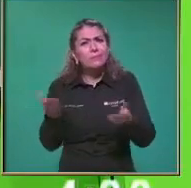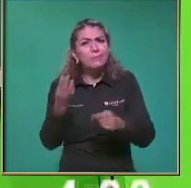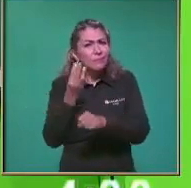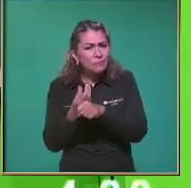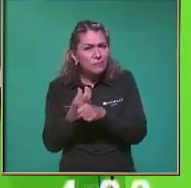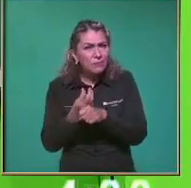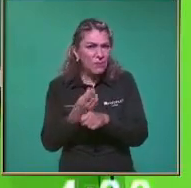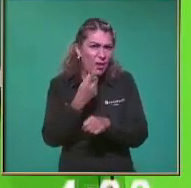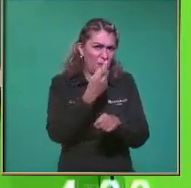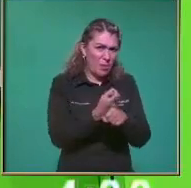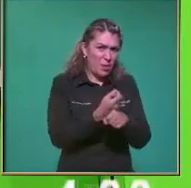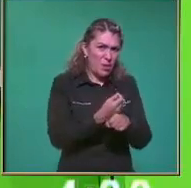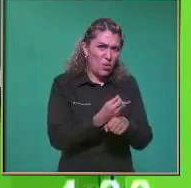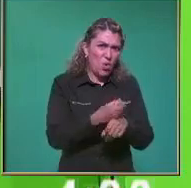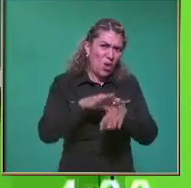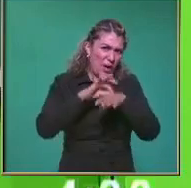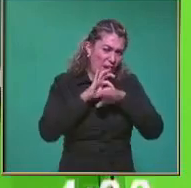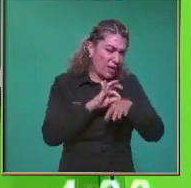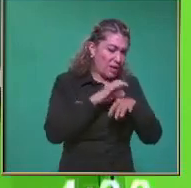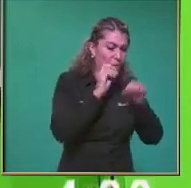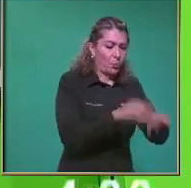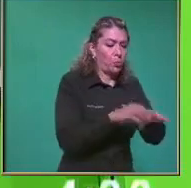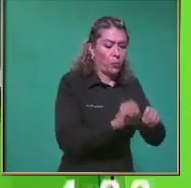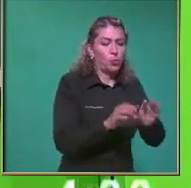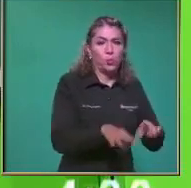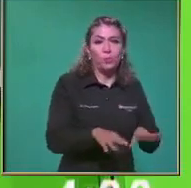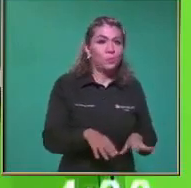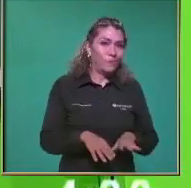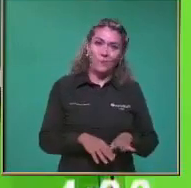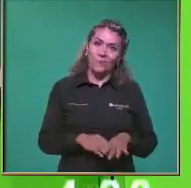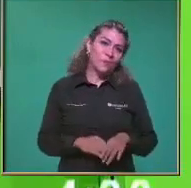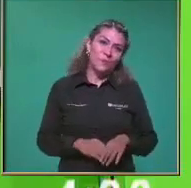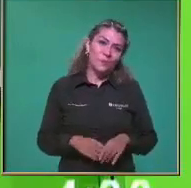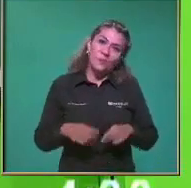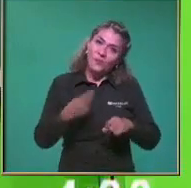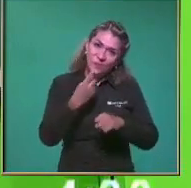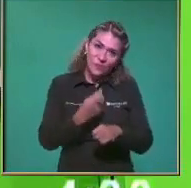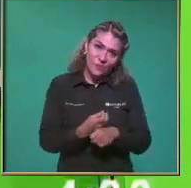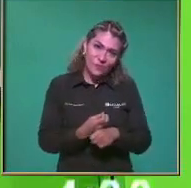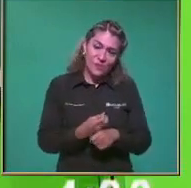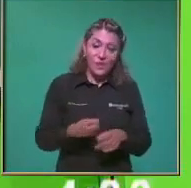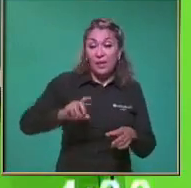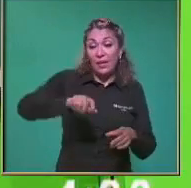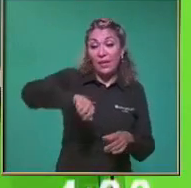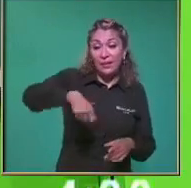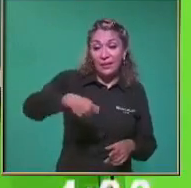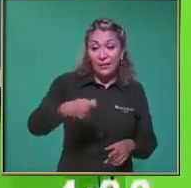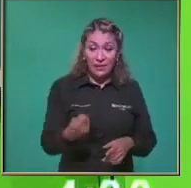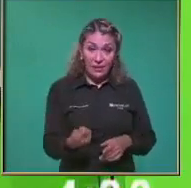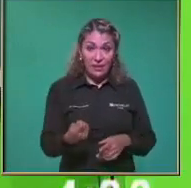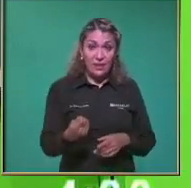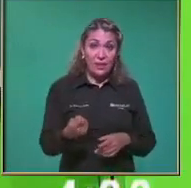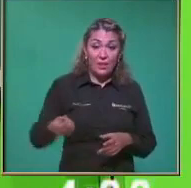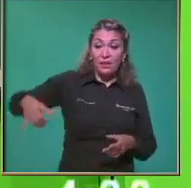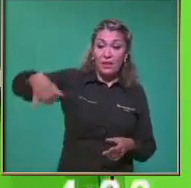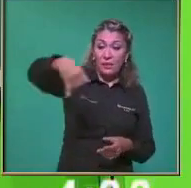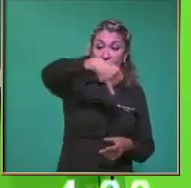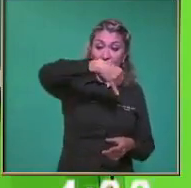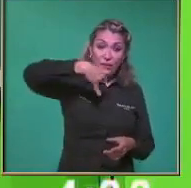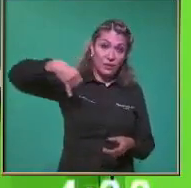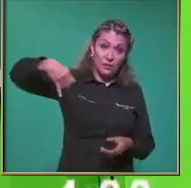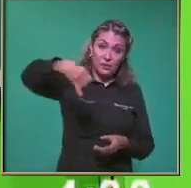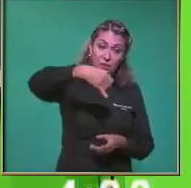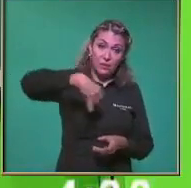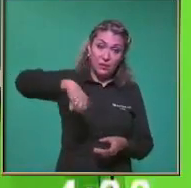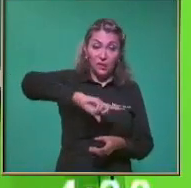ponerle la carne al sartén. ¿Por qué no? Pues porque primero tengo que encender la estufa y ponerle el aceite al sartén.